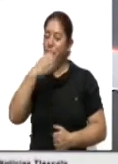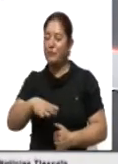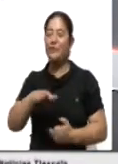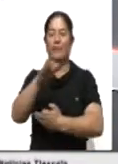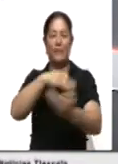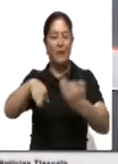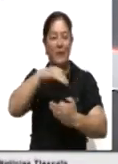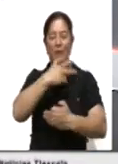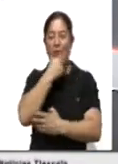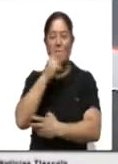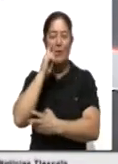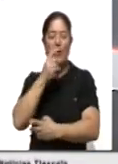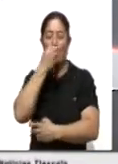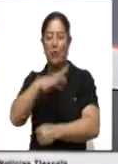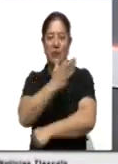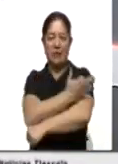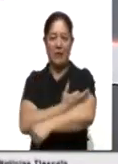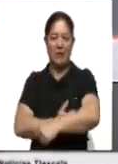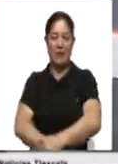y todos un excelente tarde.